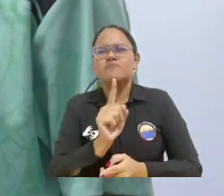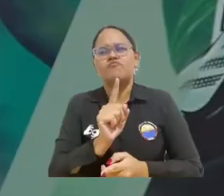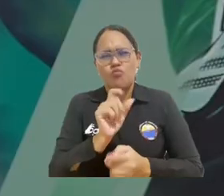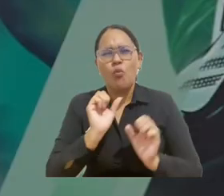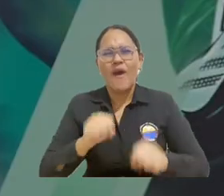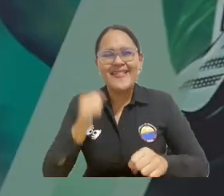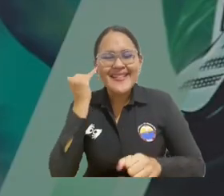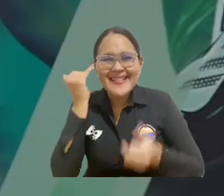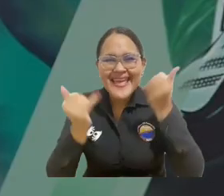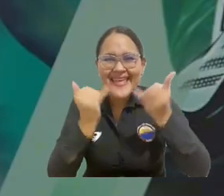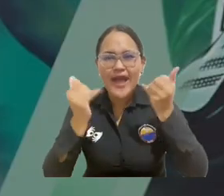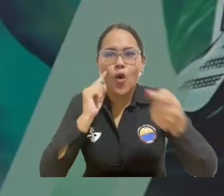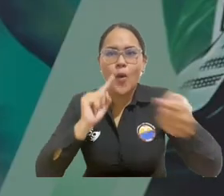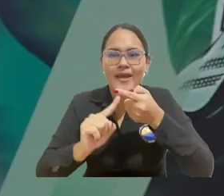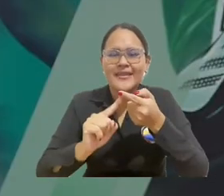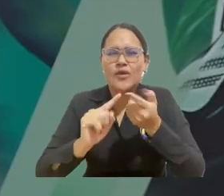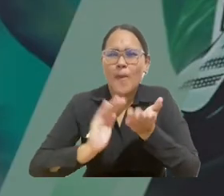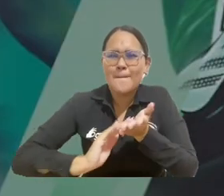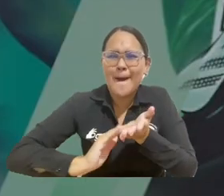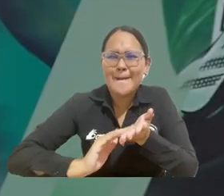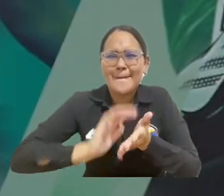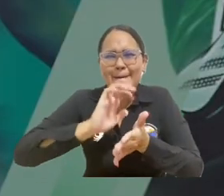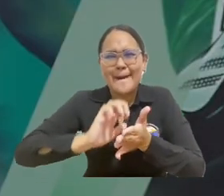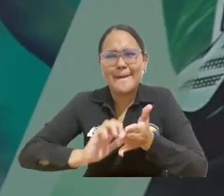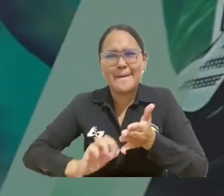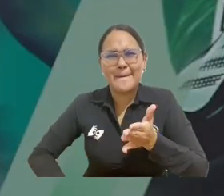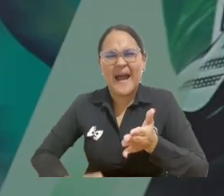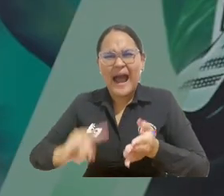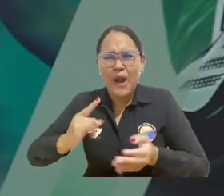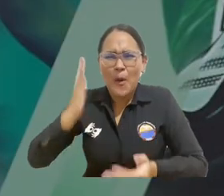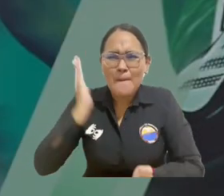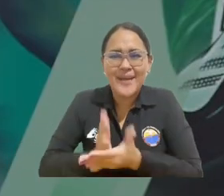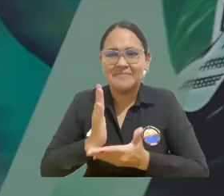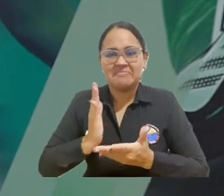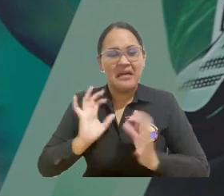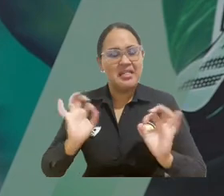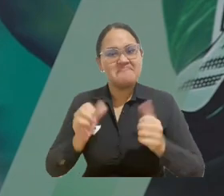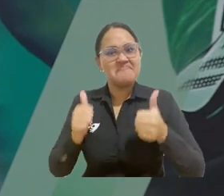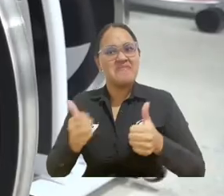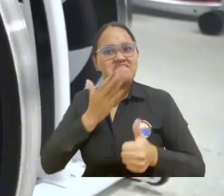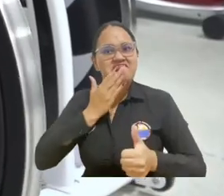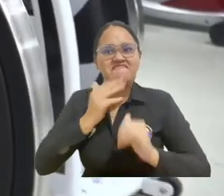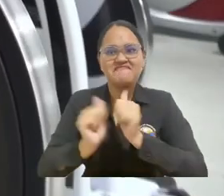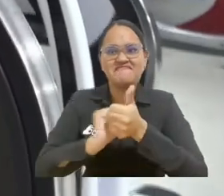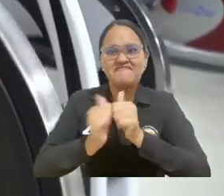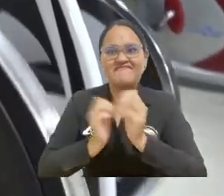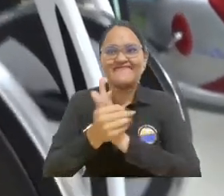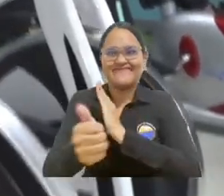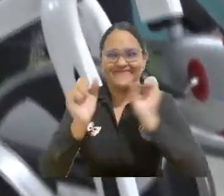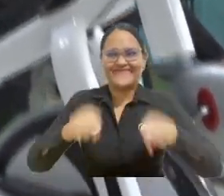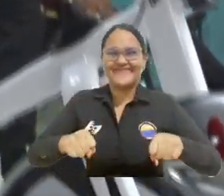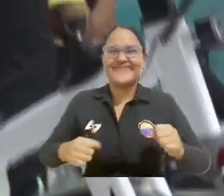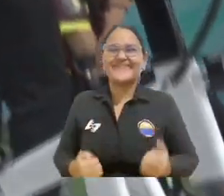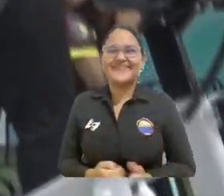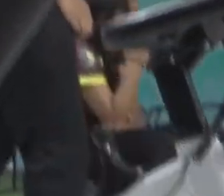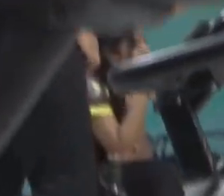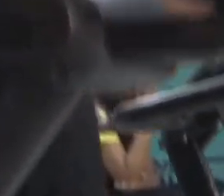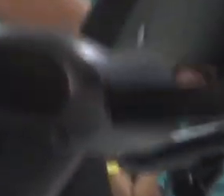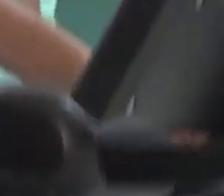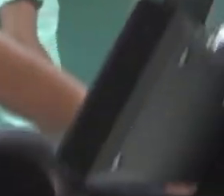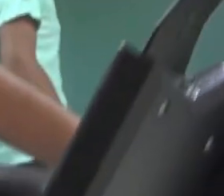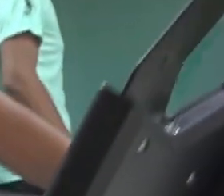o disminuir el número de lesiones deportivas y optimizar el rendimiento deportivo.